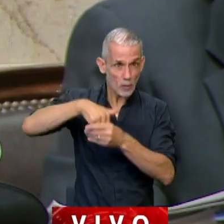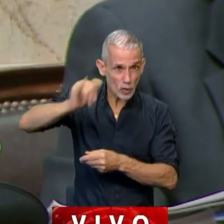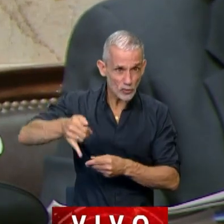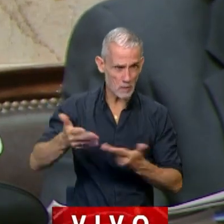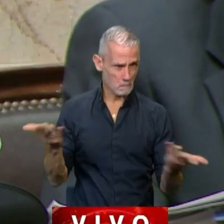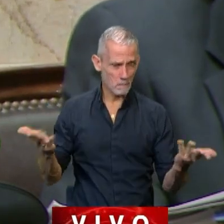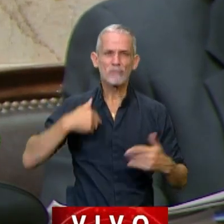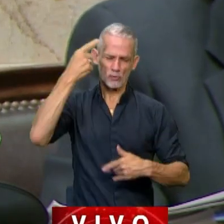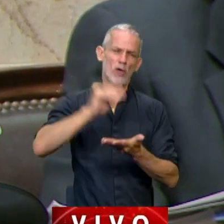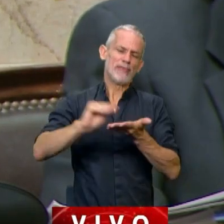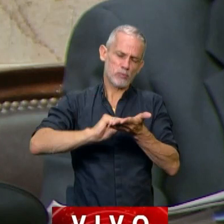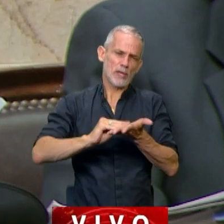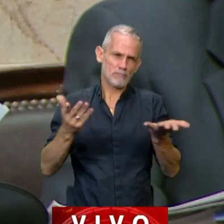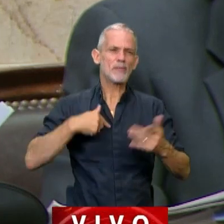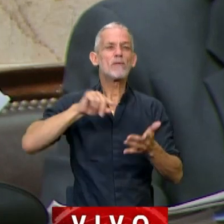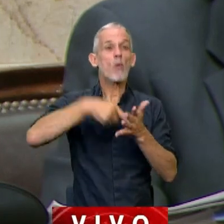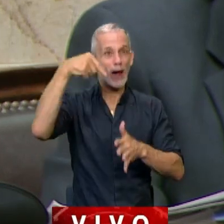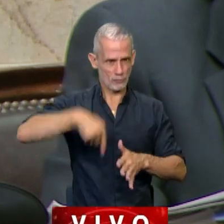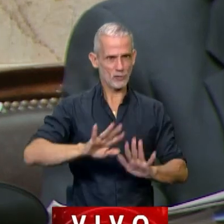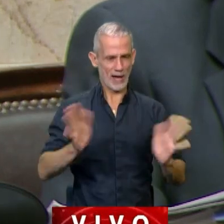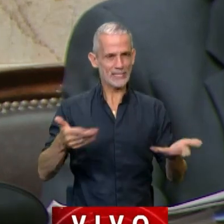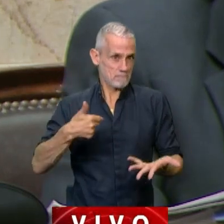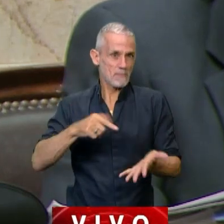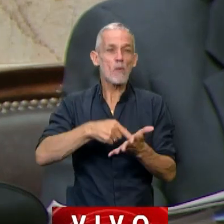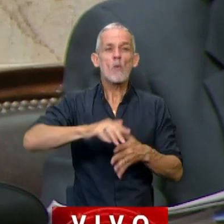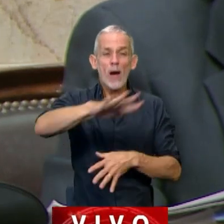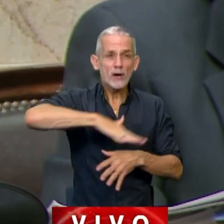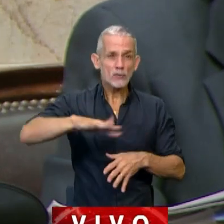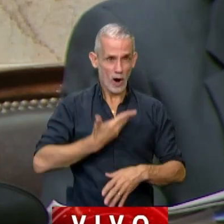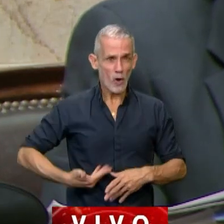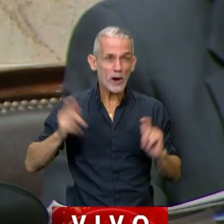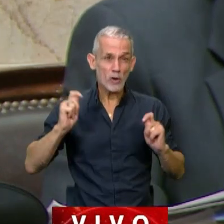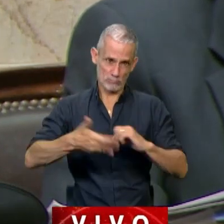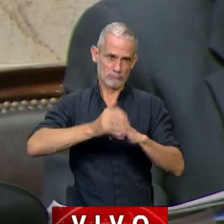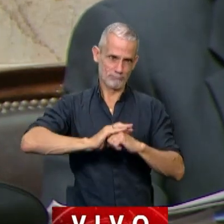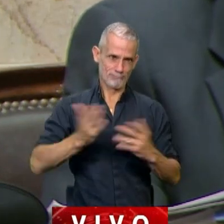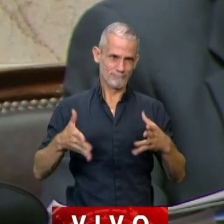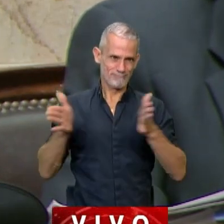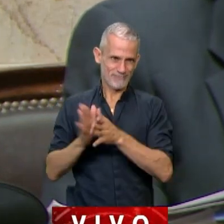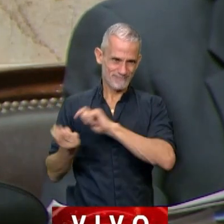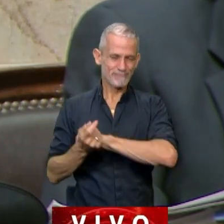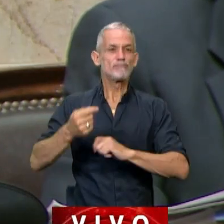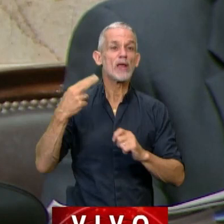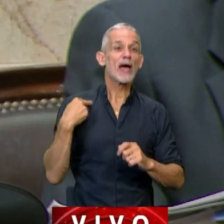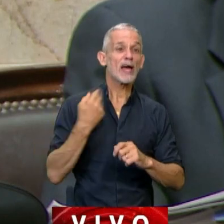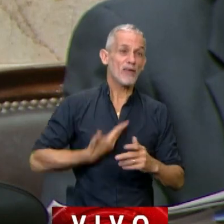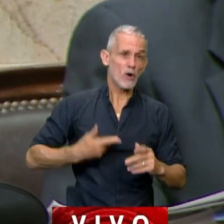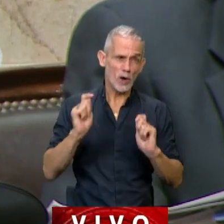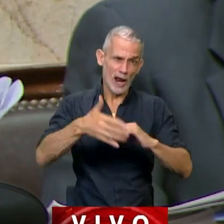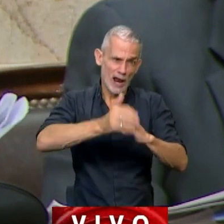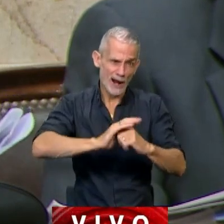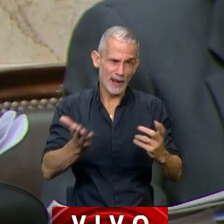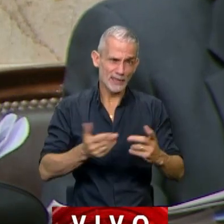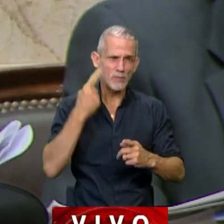yo soy diputada por la ciudad de Buenos Aires y en la ciudad de Buenos Aires gobiernan ellos el jefe de gobierno en sa Horacio Rodríguez